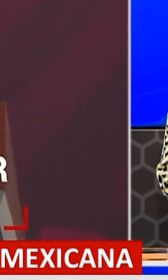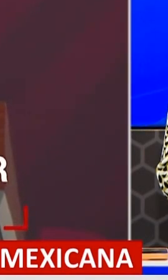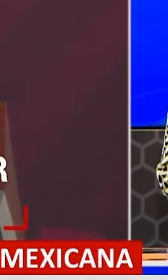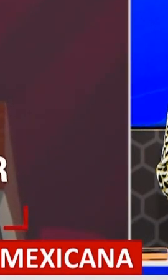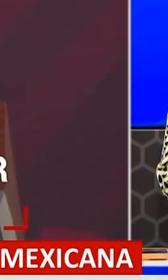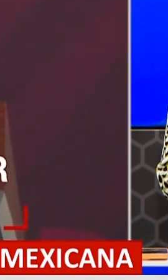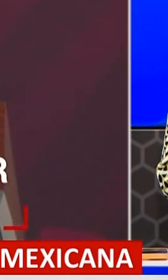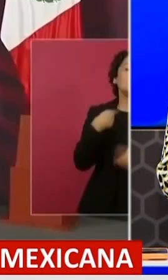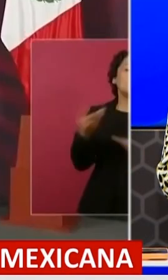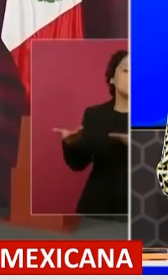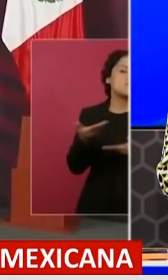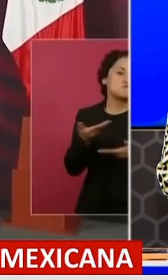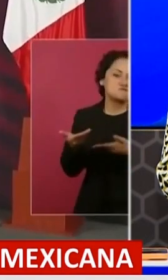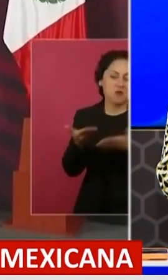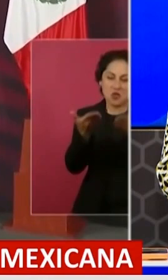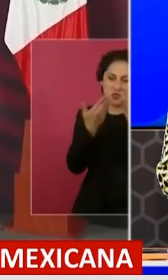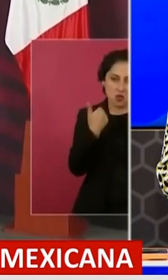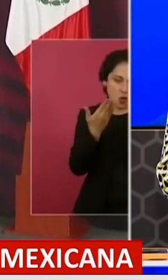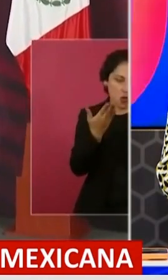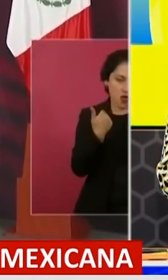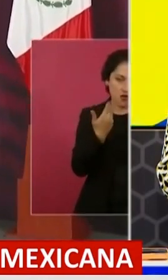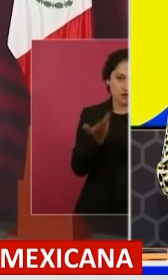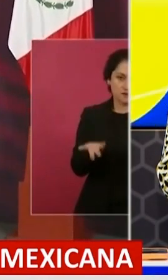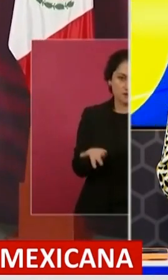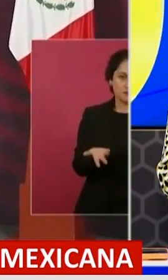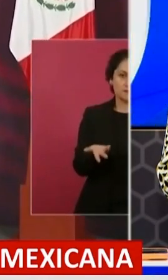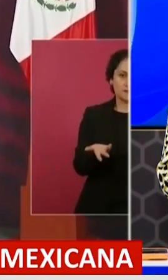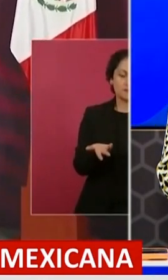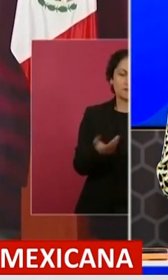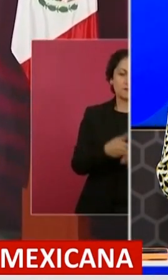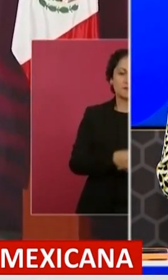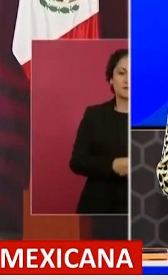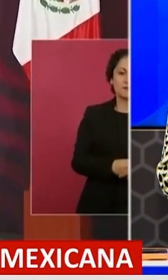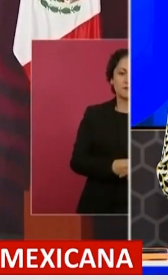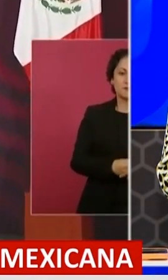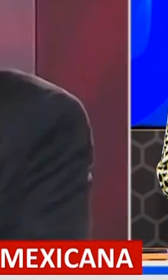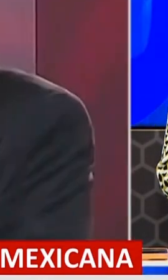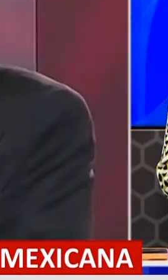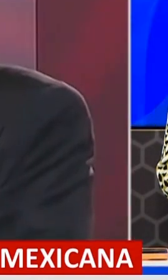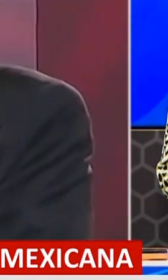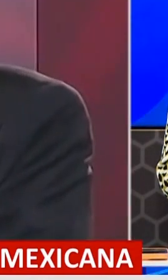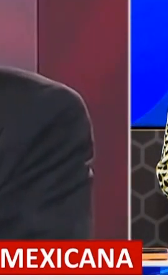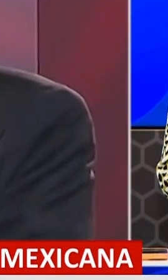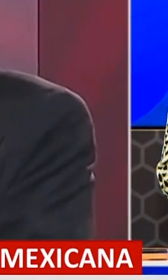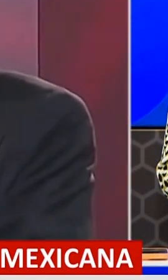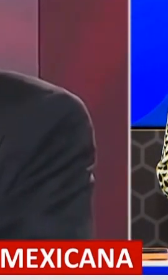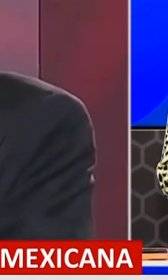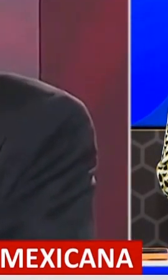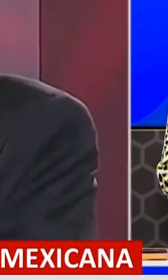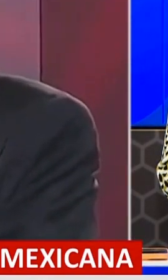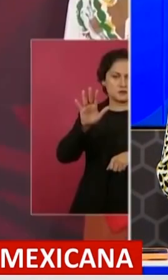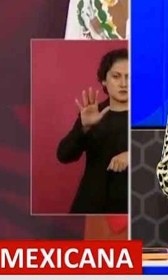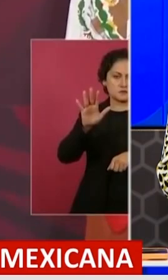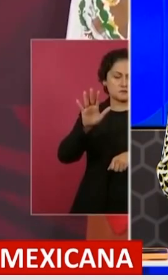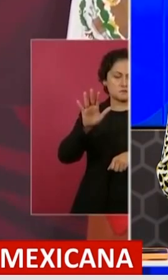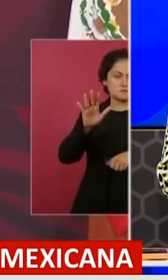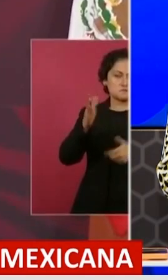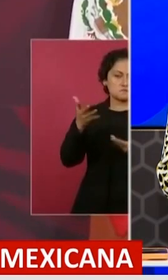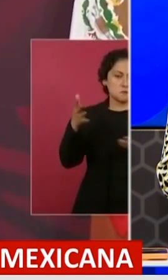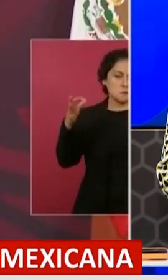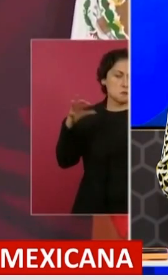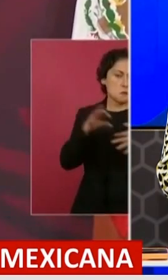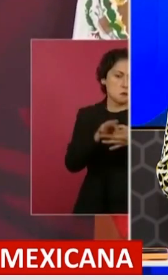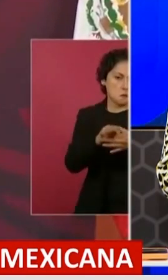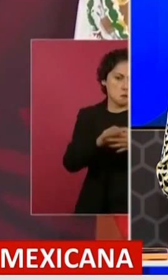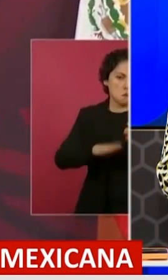lazos, vínculos económicos, vínculos comerciales con las economías de la región